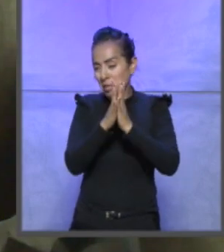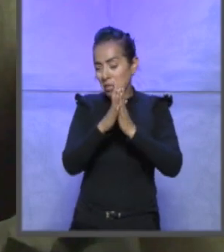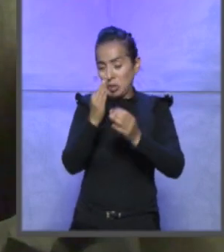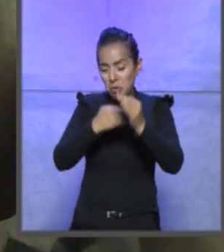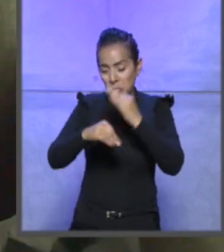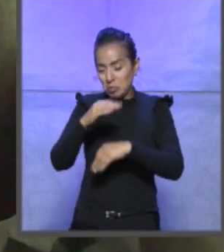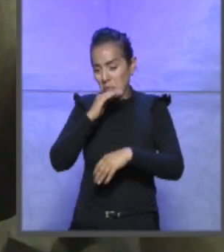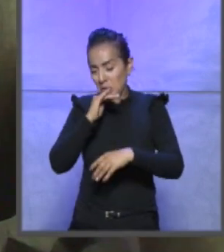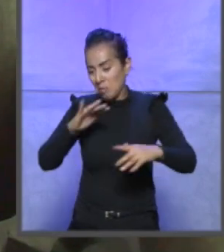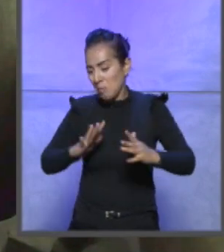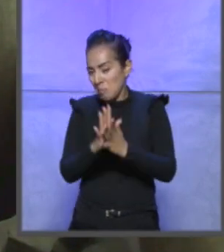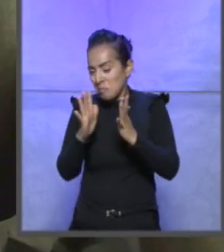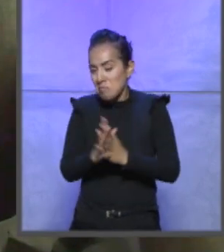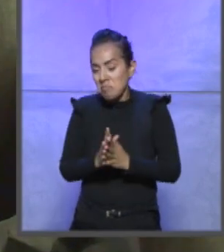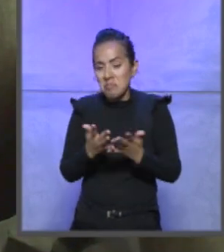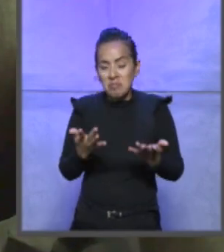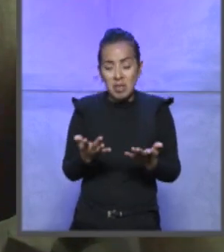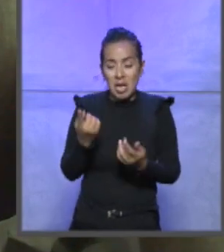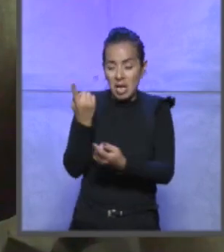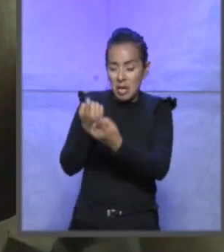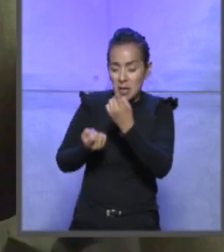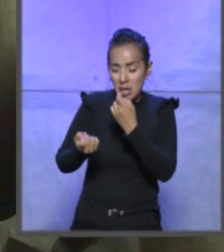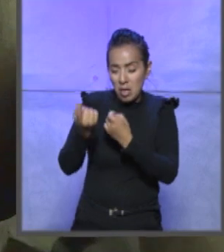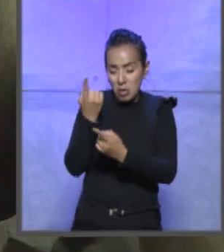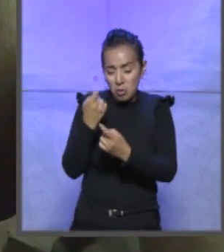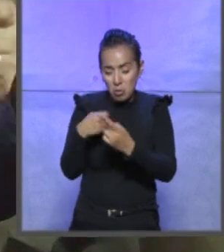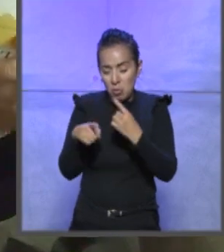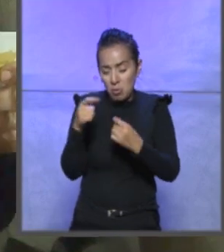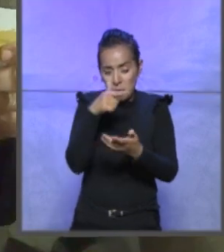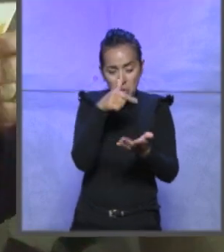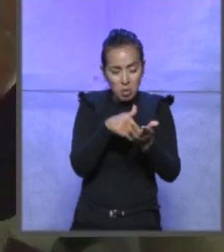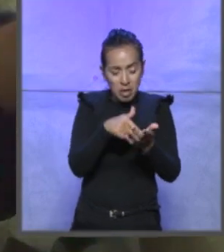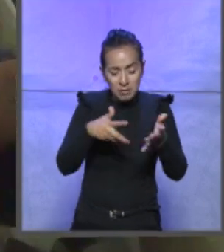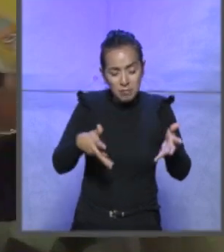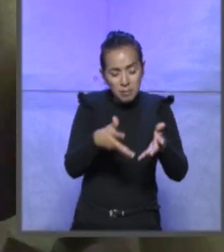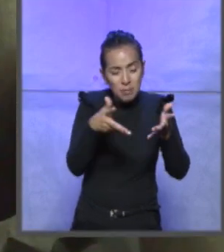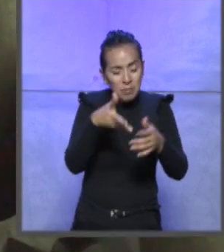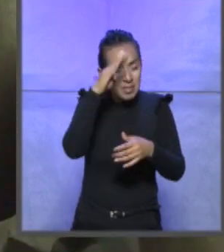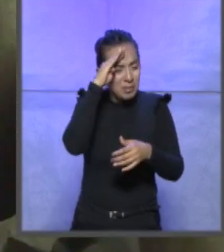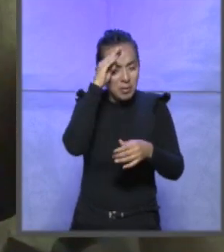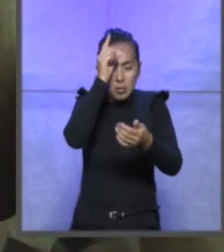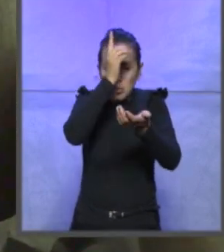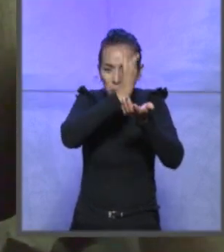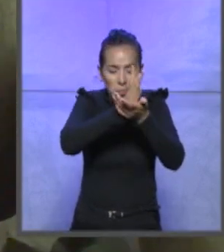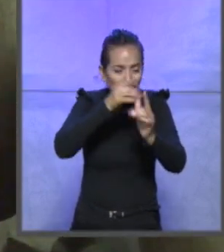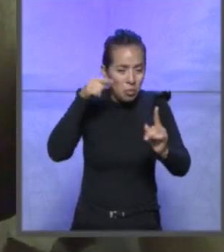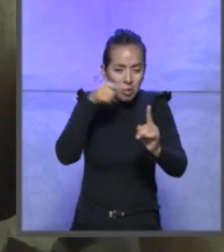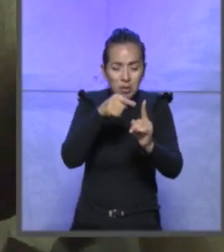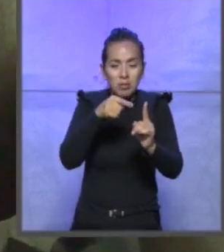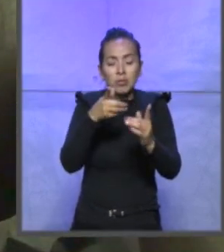democracia. En un país donde en algunos sectores se promueva un pensamiento único,